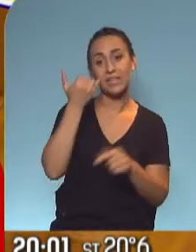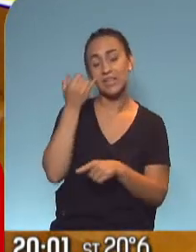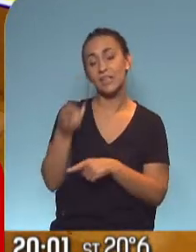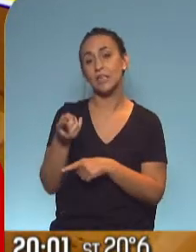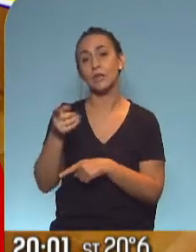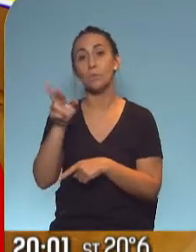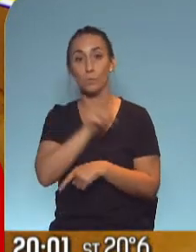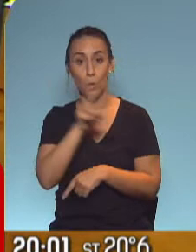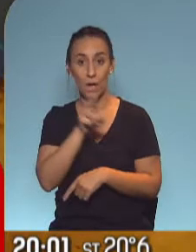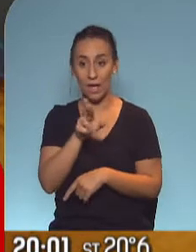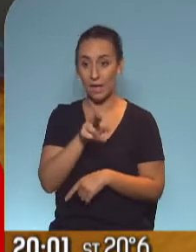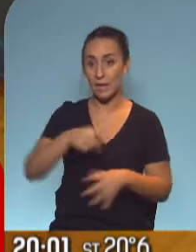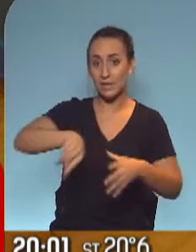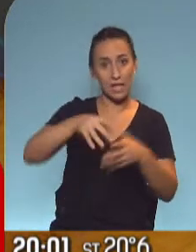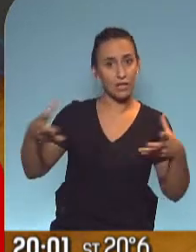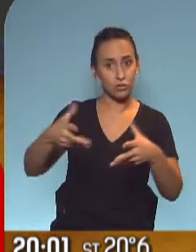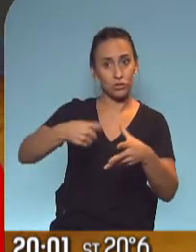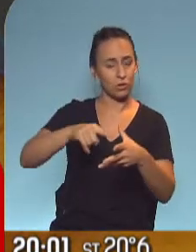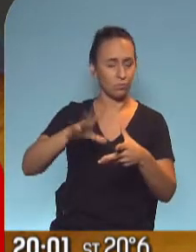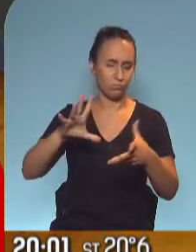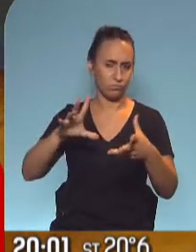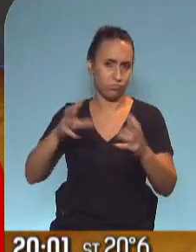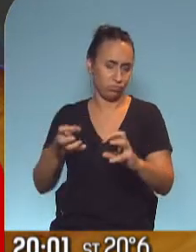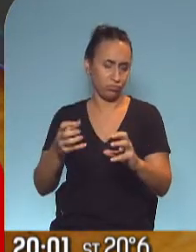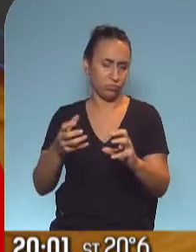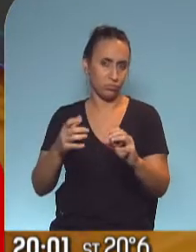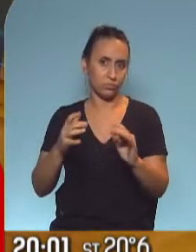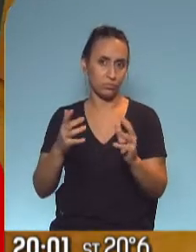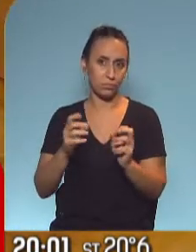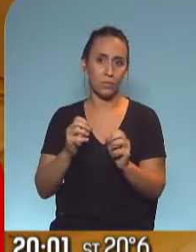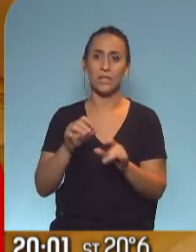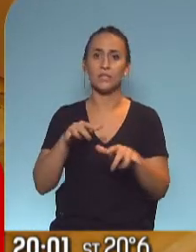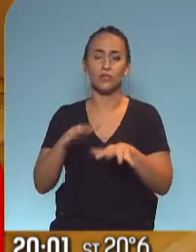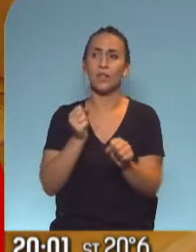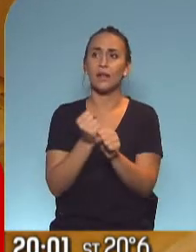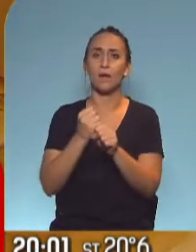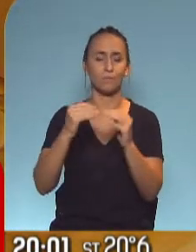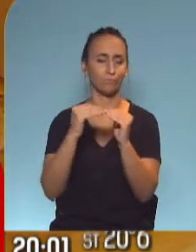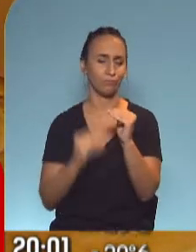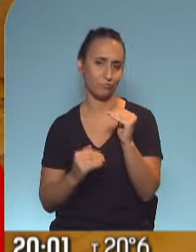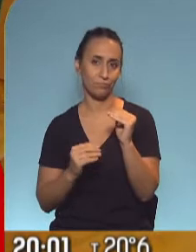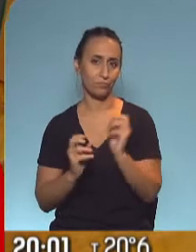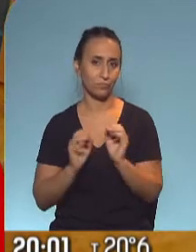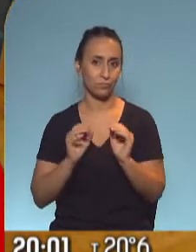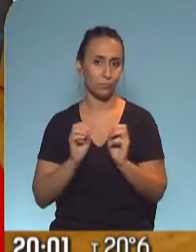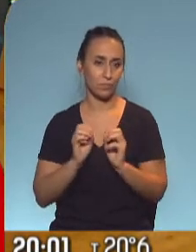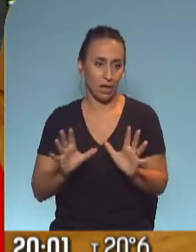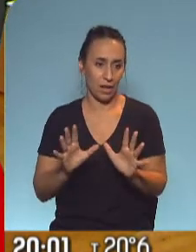población femenina han sido los más vulnerados y precarizados porque están mayormente